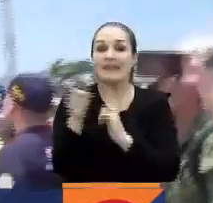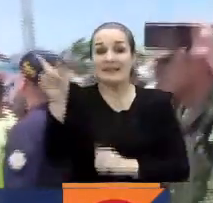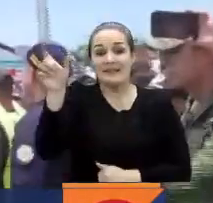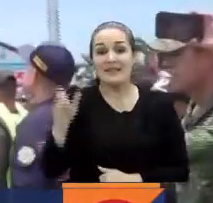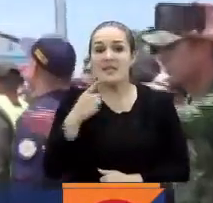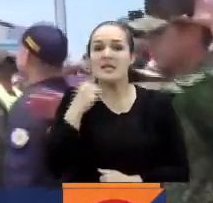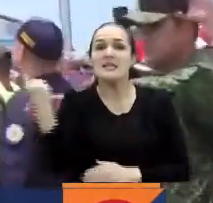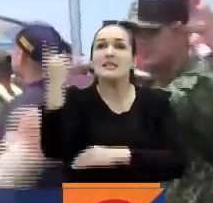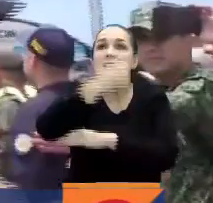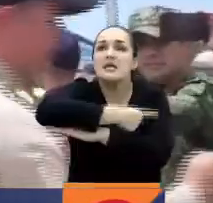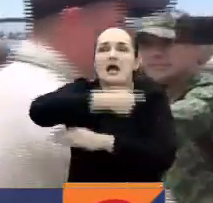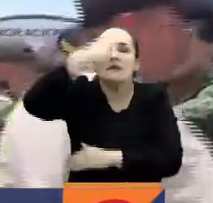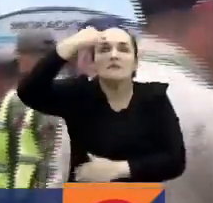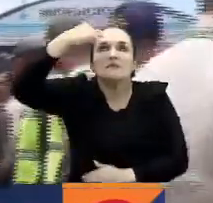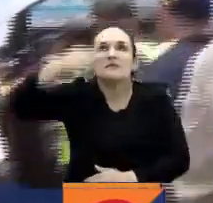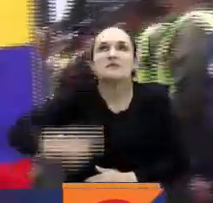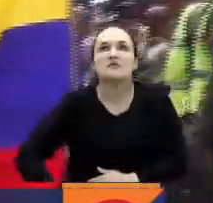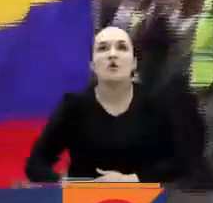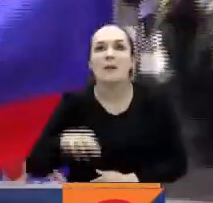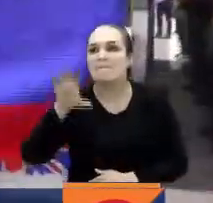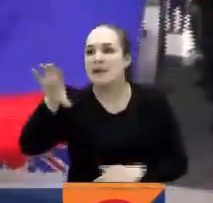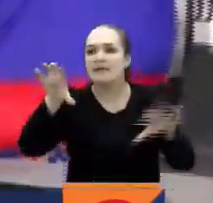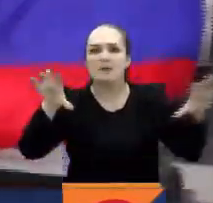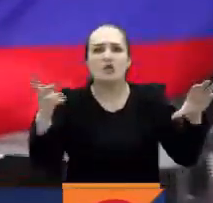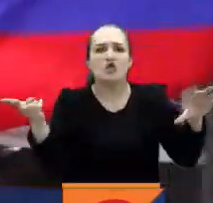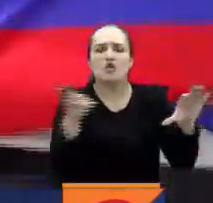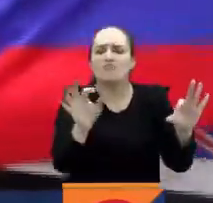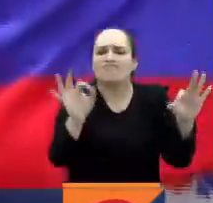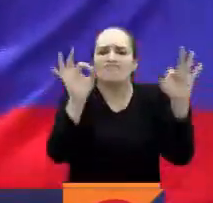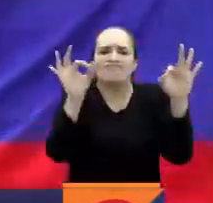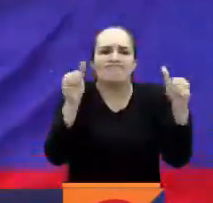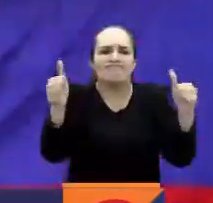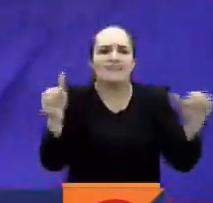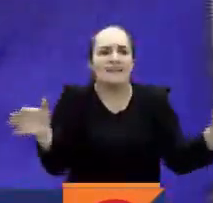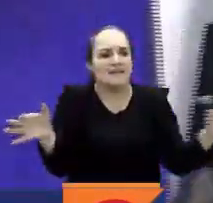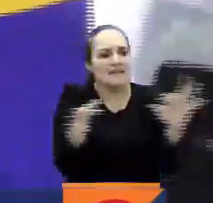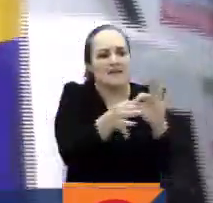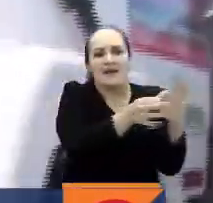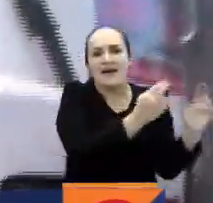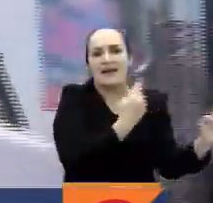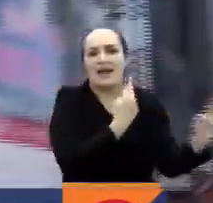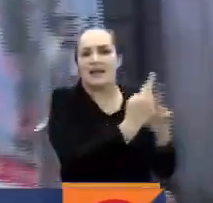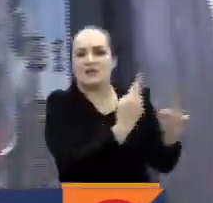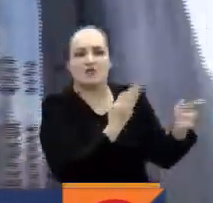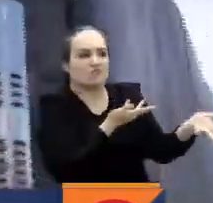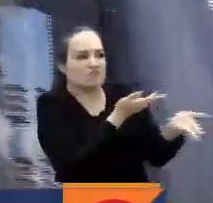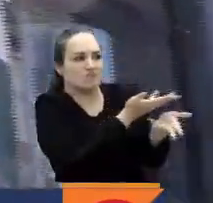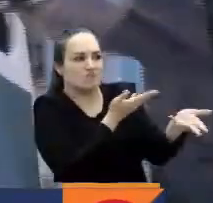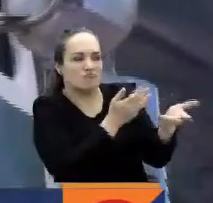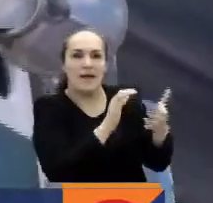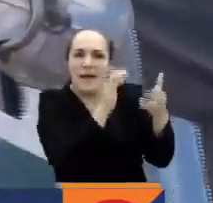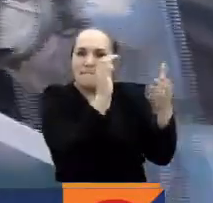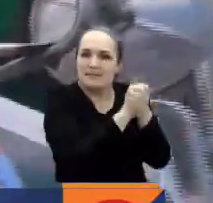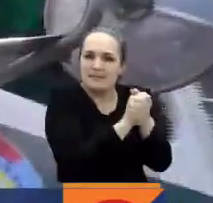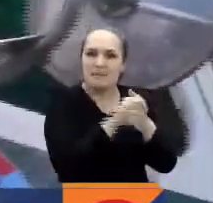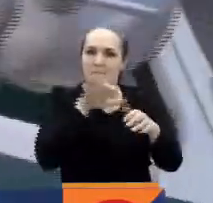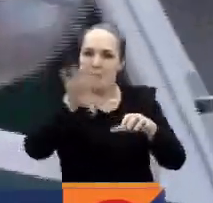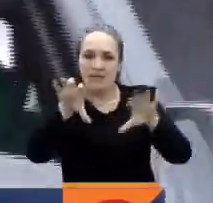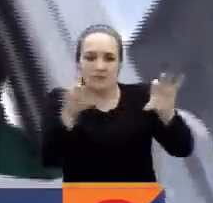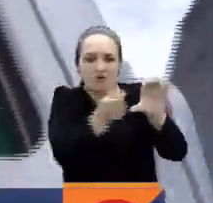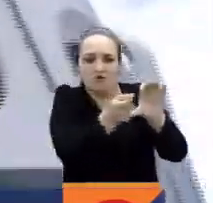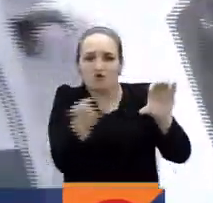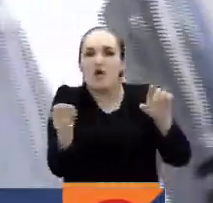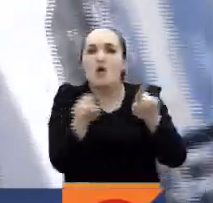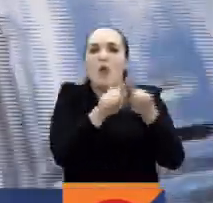día histórico para los dos países en temas de relación de amistad entre vecinos, también en el tema de la exportación